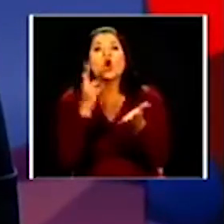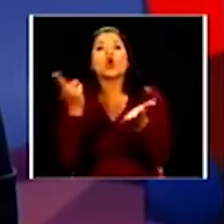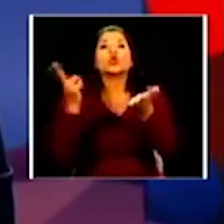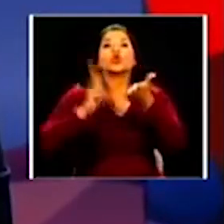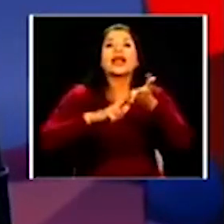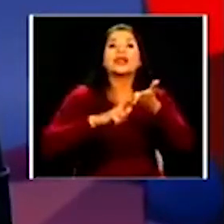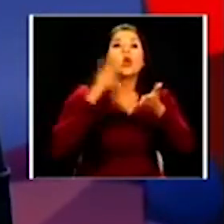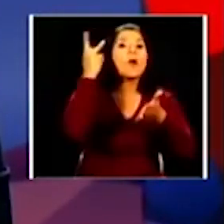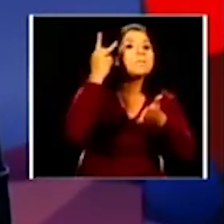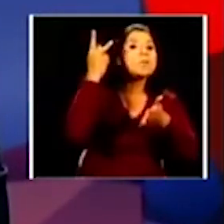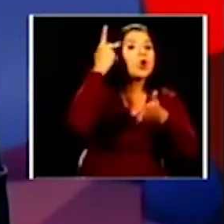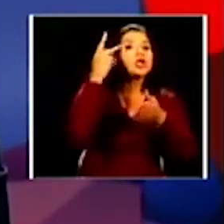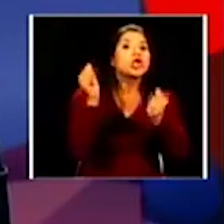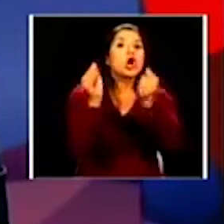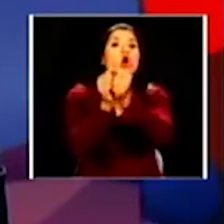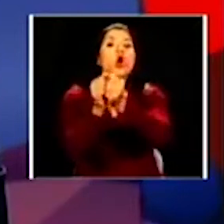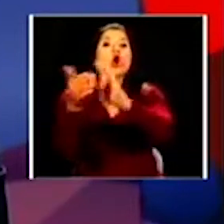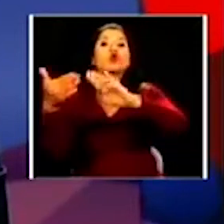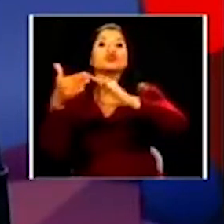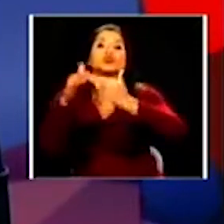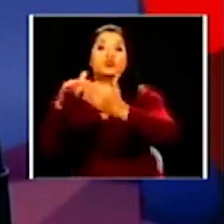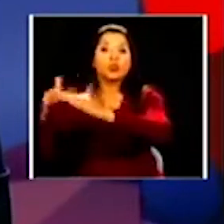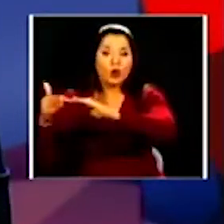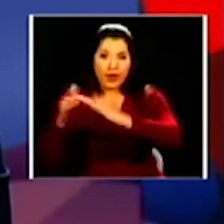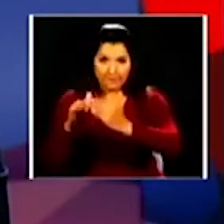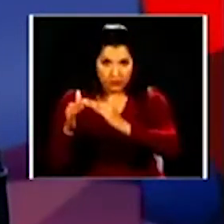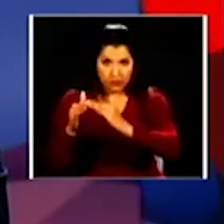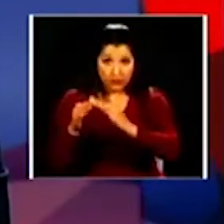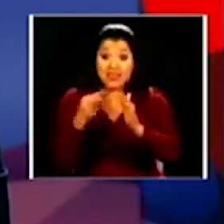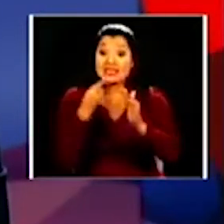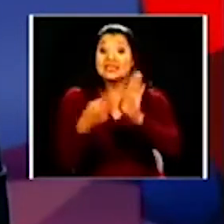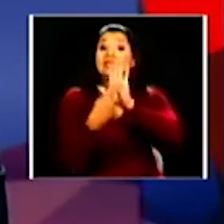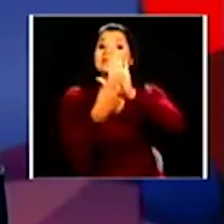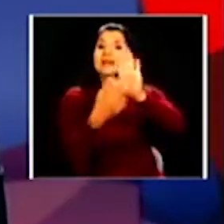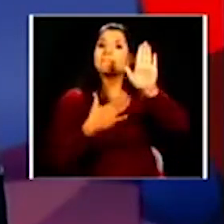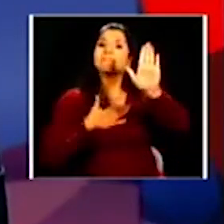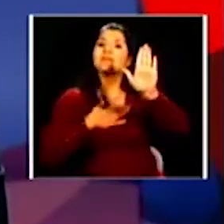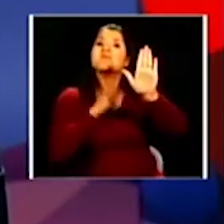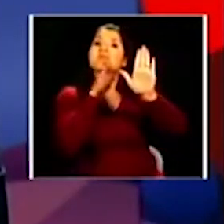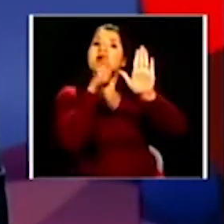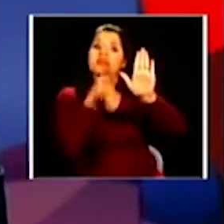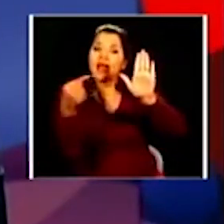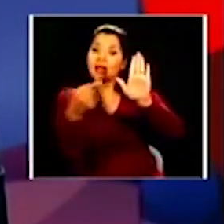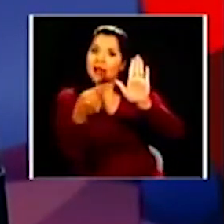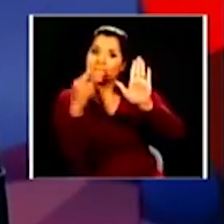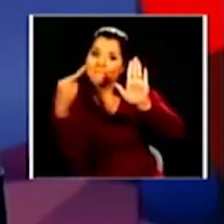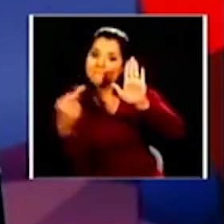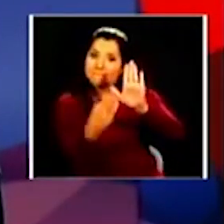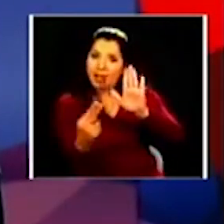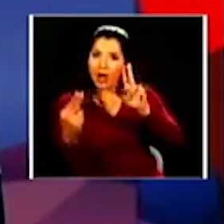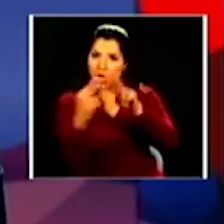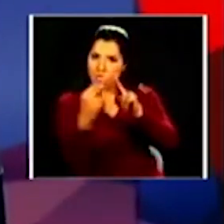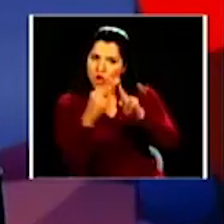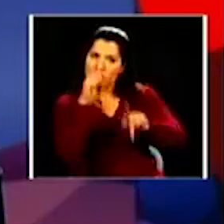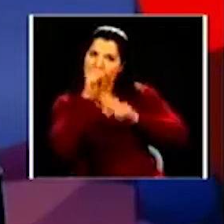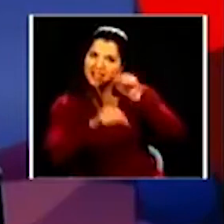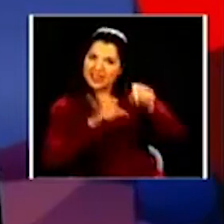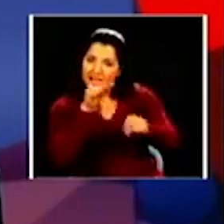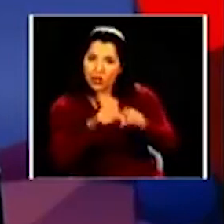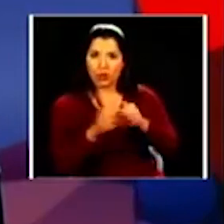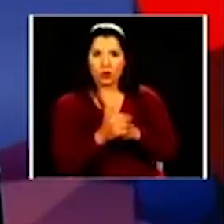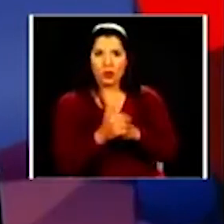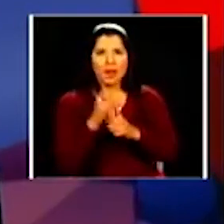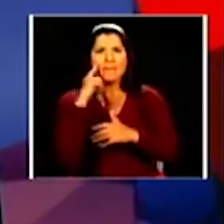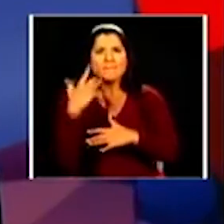es una mera guía, es un contrato, y le dice, esta es mi verdad y con esto yo actuaré, véalo, conózcalo, critíquelo, para que